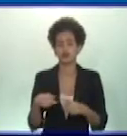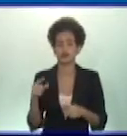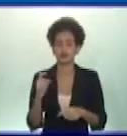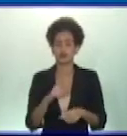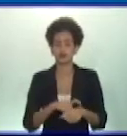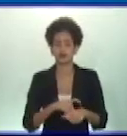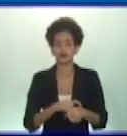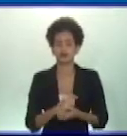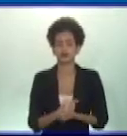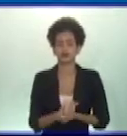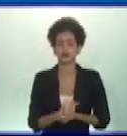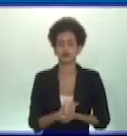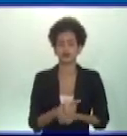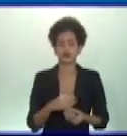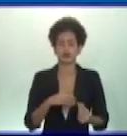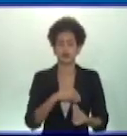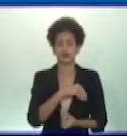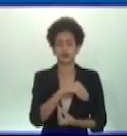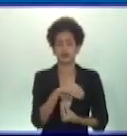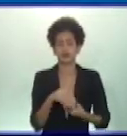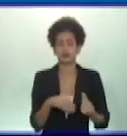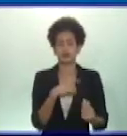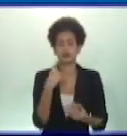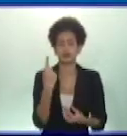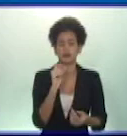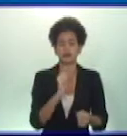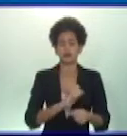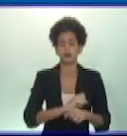el tiempo que demoró Orlando, que es 1 hora, en minutos.